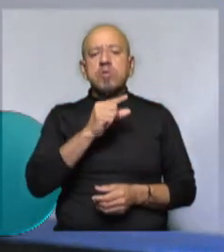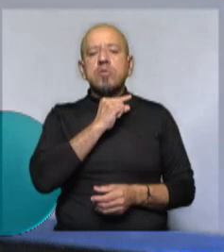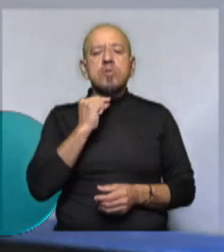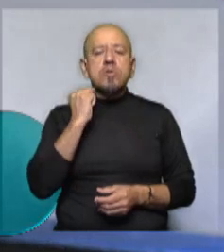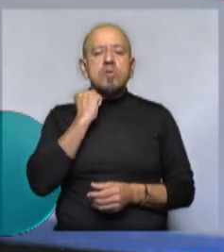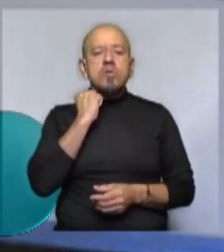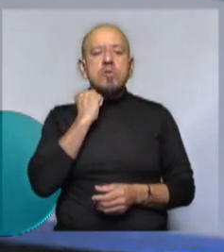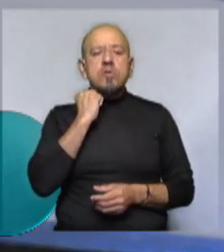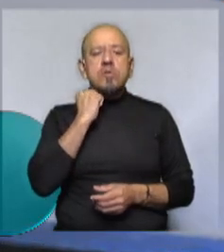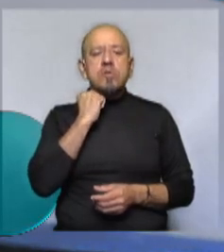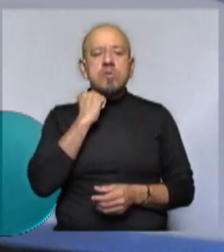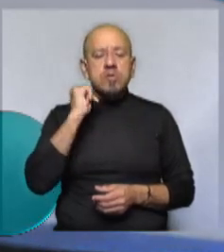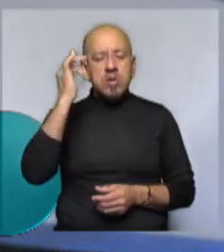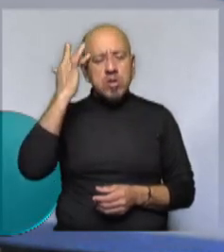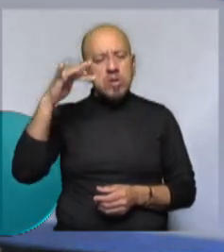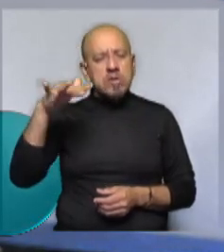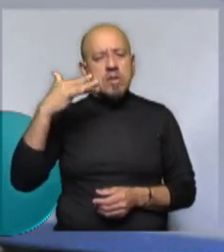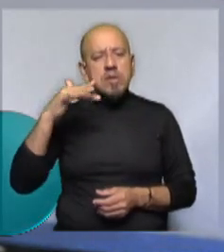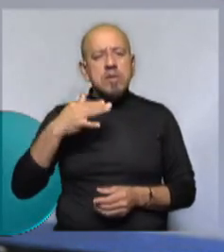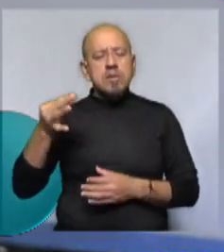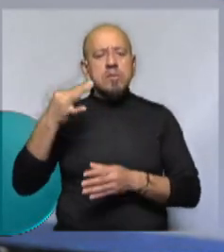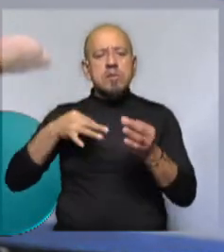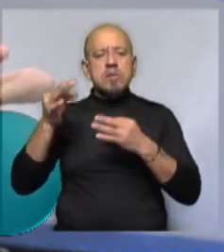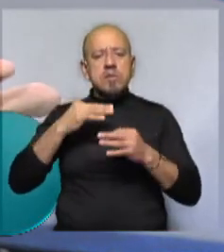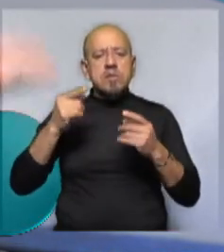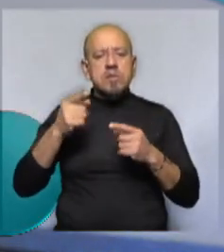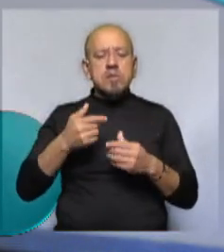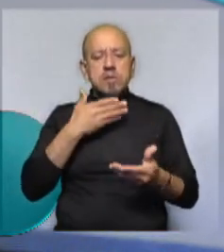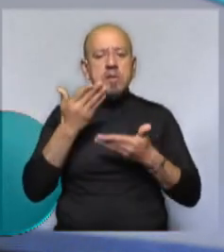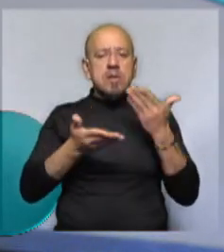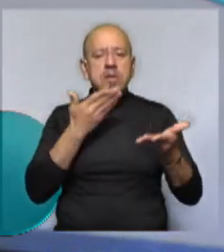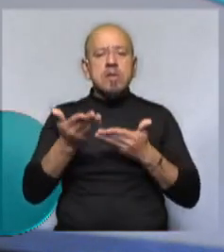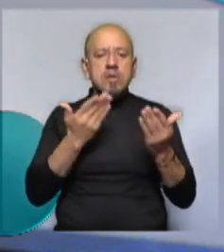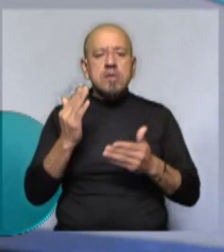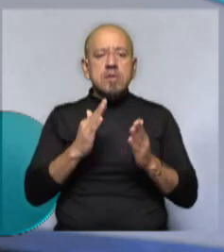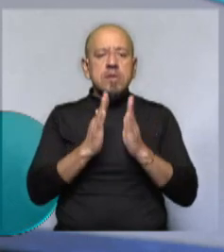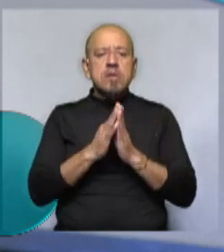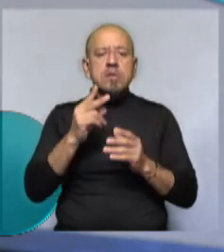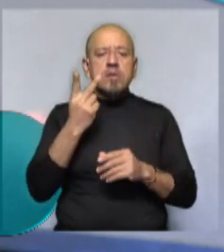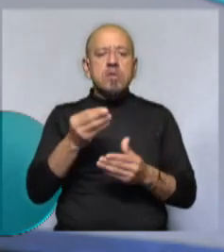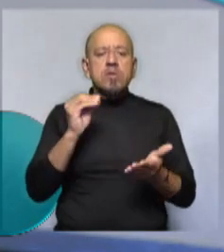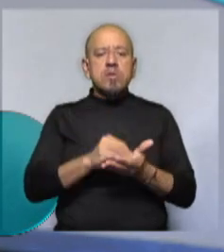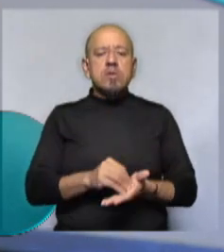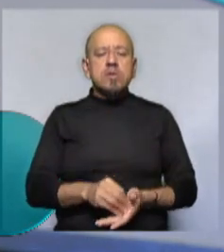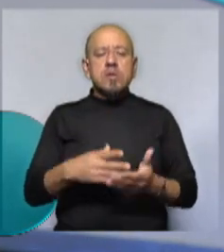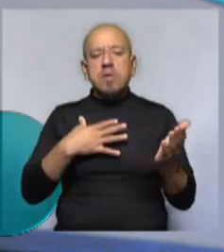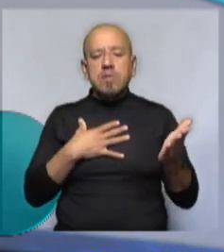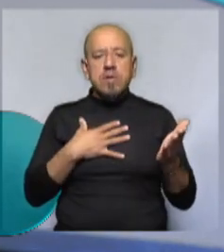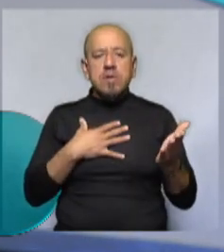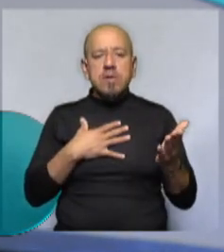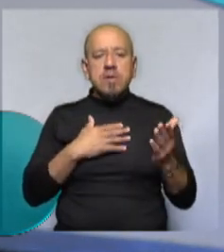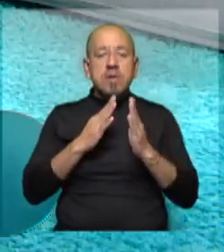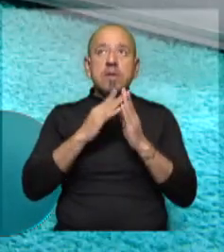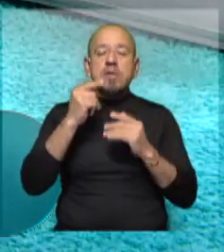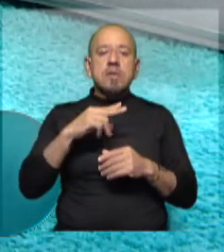desde cuando era adolescente, me explicaba y me decía que el que canta reza dos veces. Y el que baila reza tres.